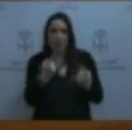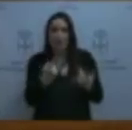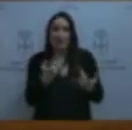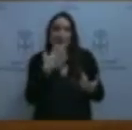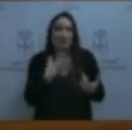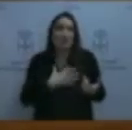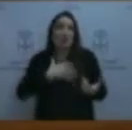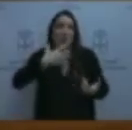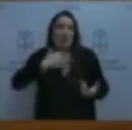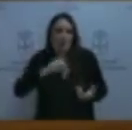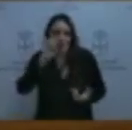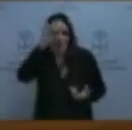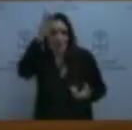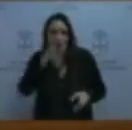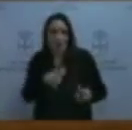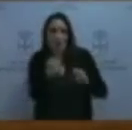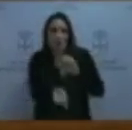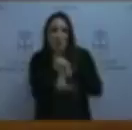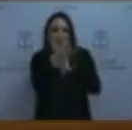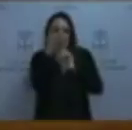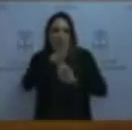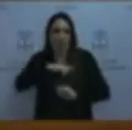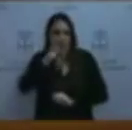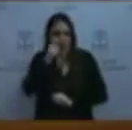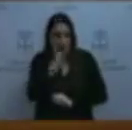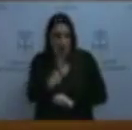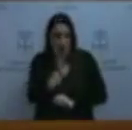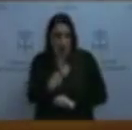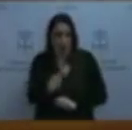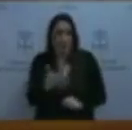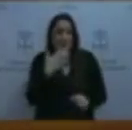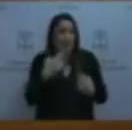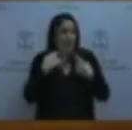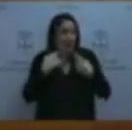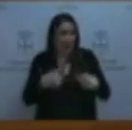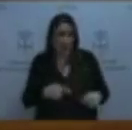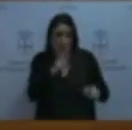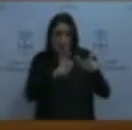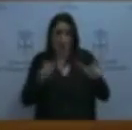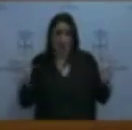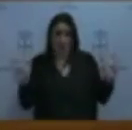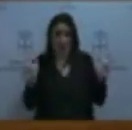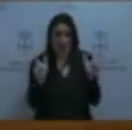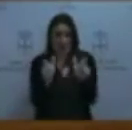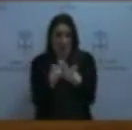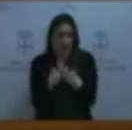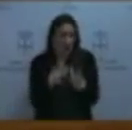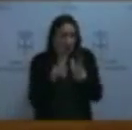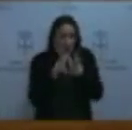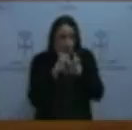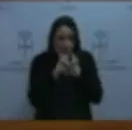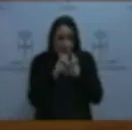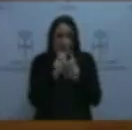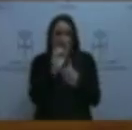posible emprendedora en las zonas rurales. Con un fracaso demográfico estrepitoso, con un índice de